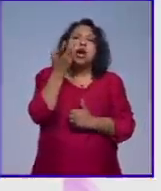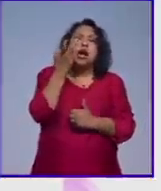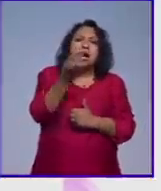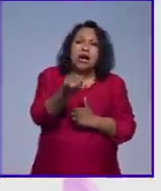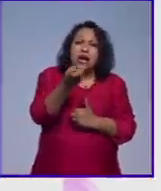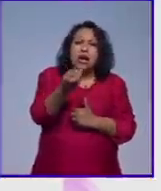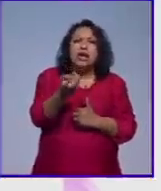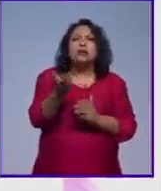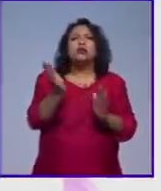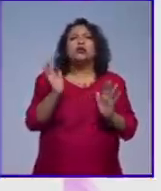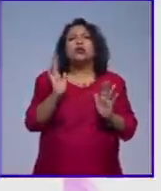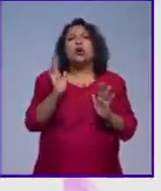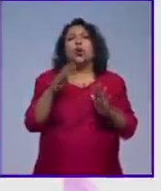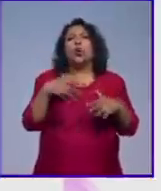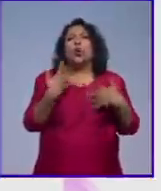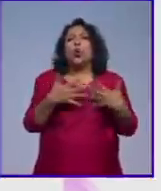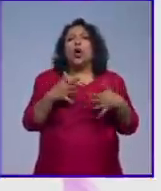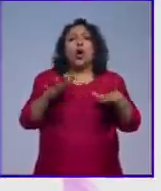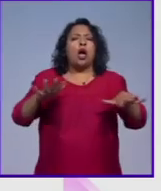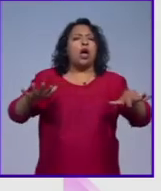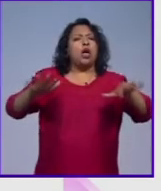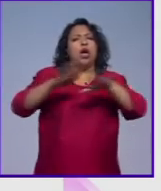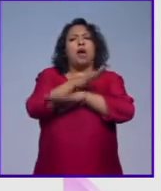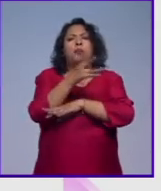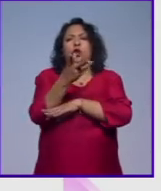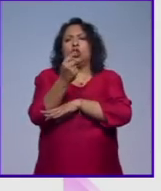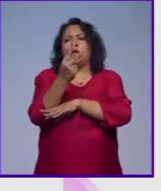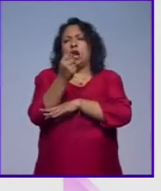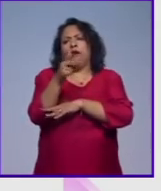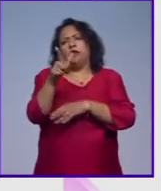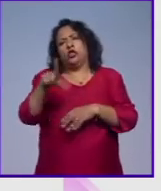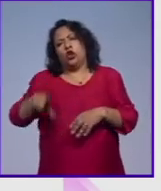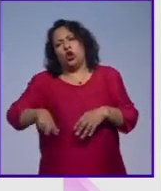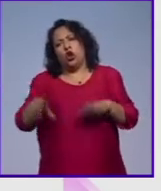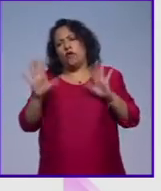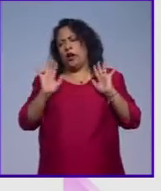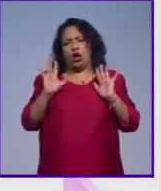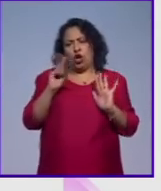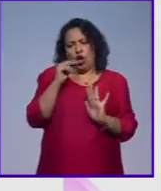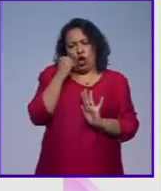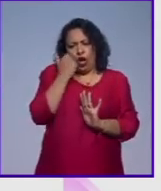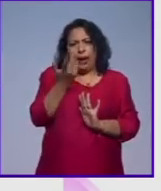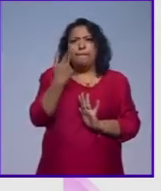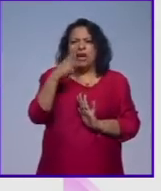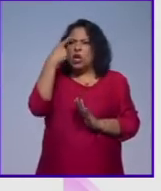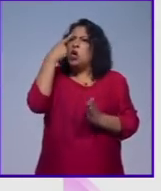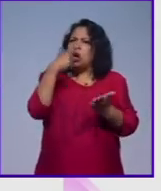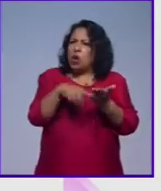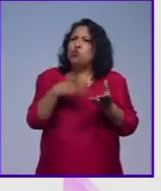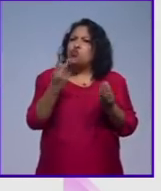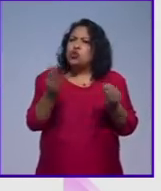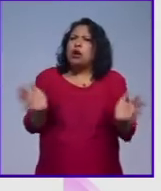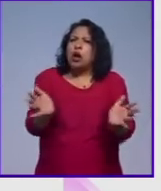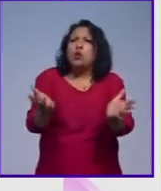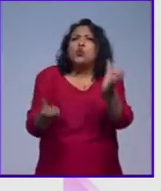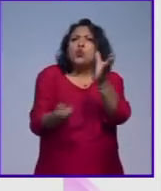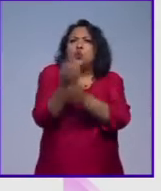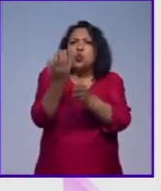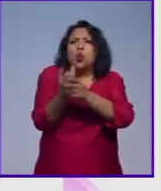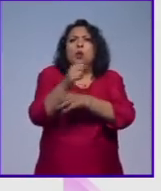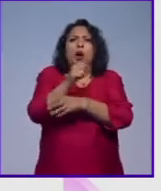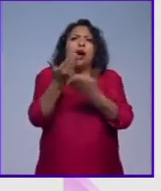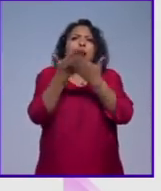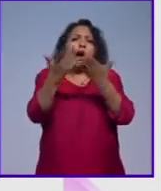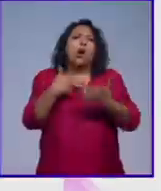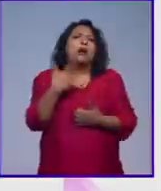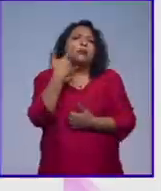sea el motor de cambio de las televisoras públicas o de las plataformas, pero sí creo que va a inyectar aire nuevo a lo que se